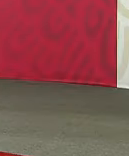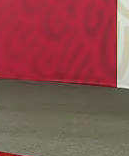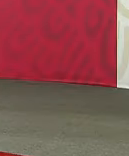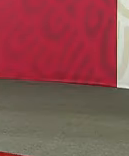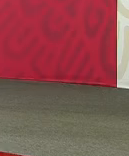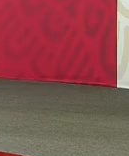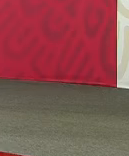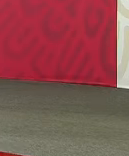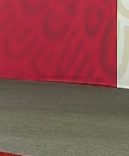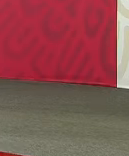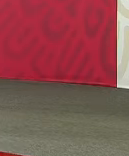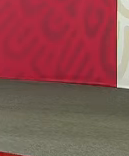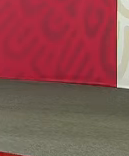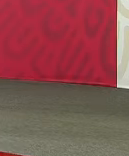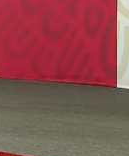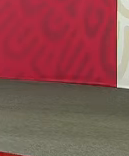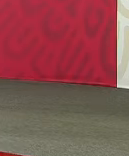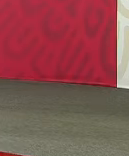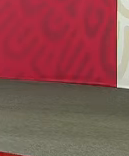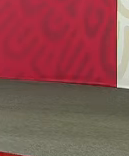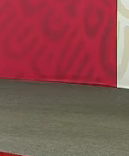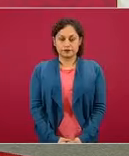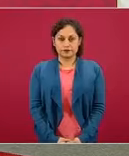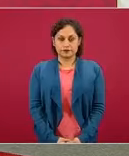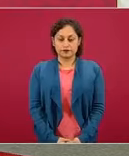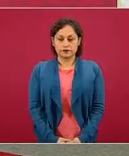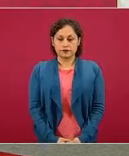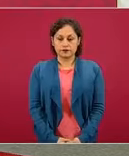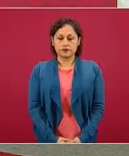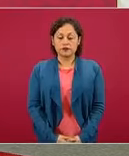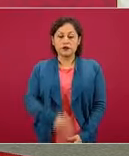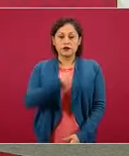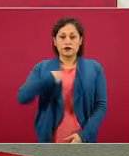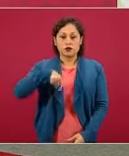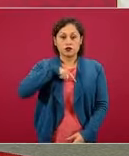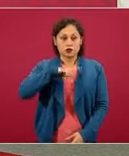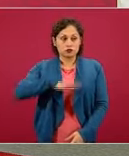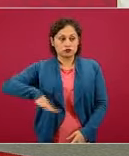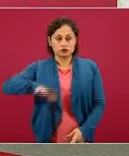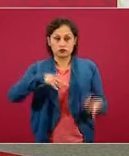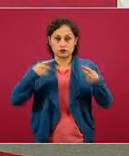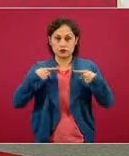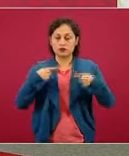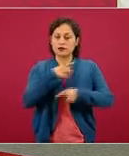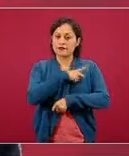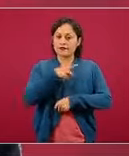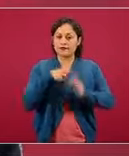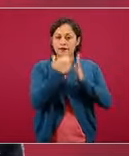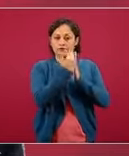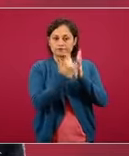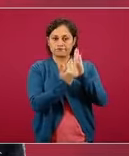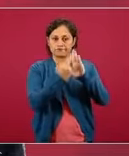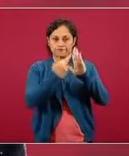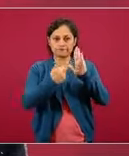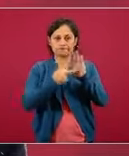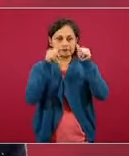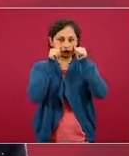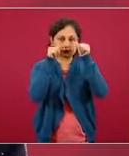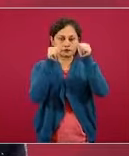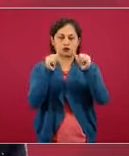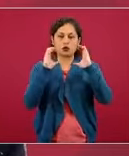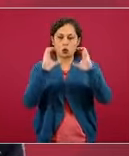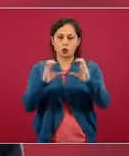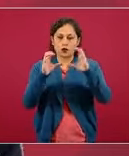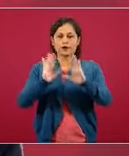centro o del sur, como sociedad, de manera colectiva, apliquemos las medidas correspondientes, las cuales